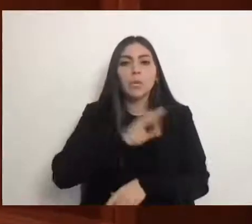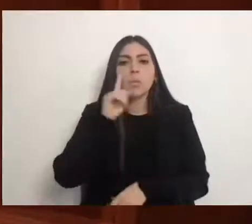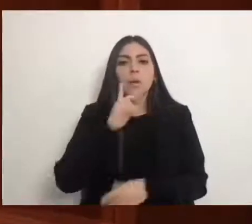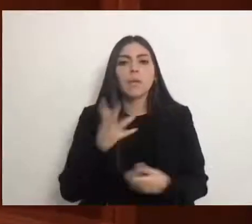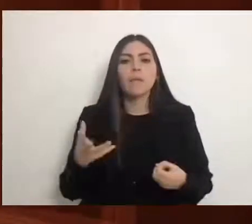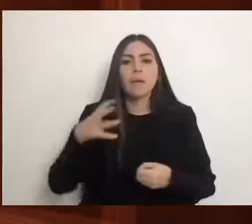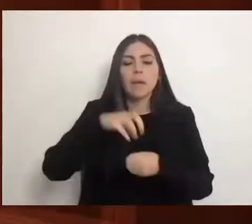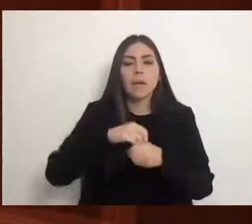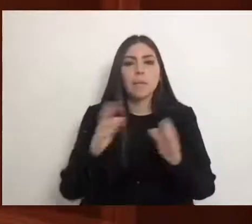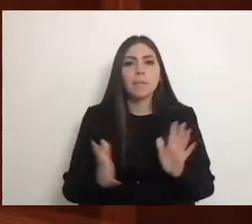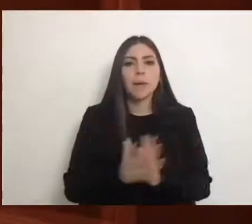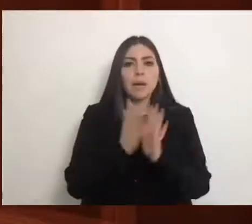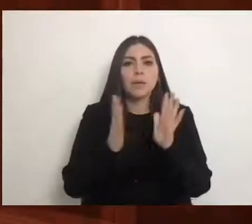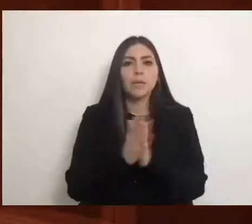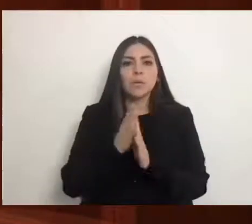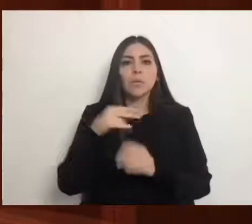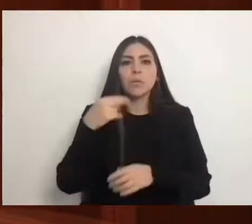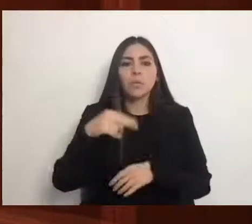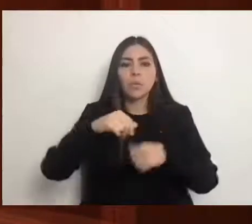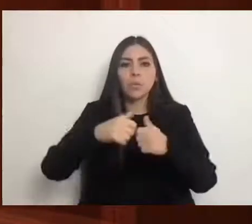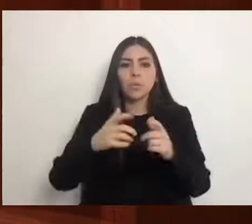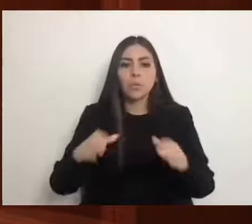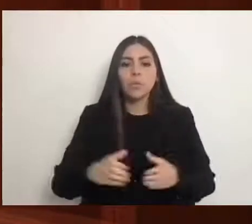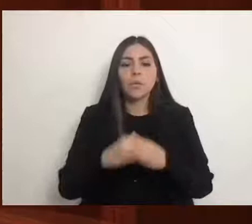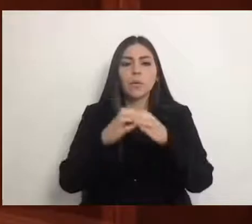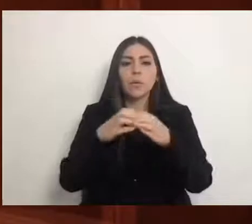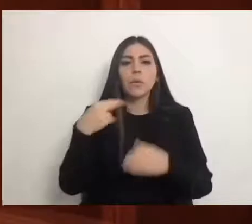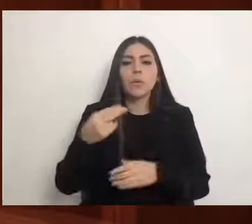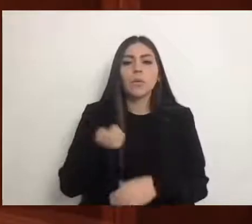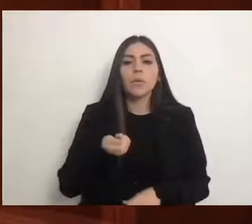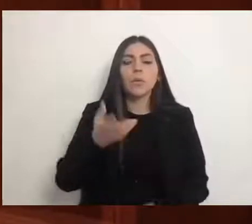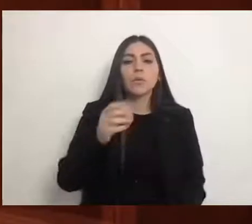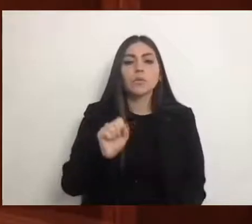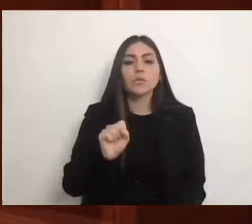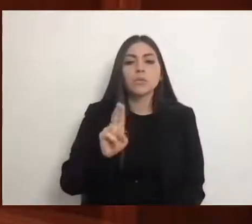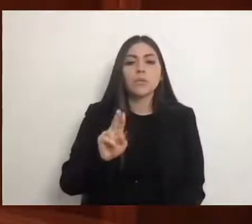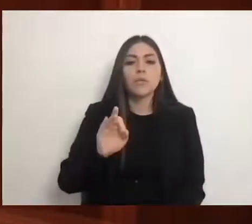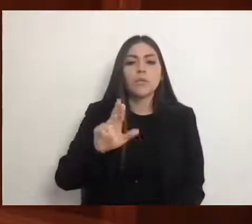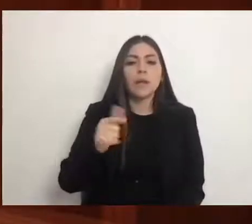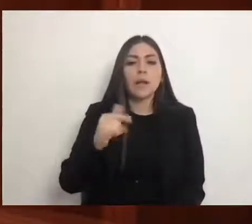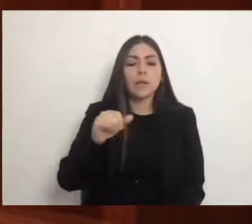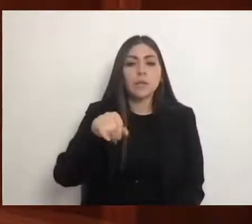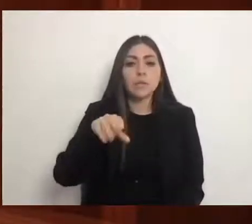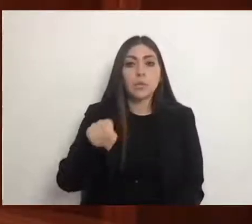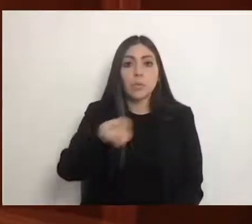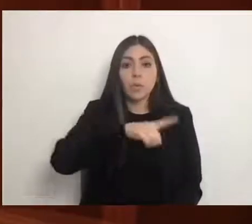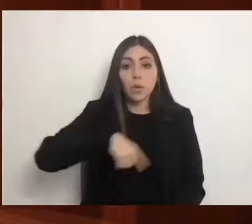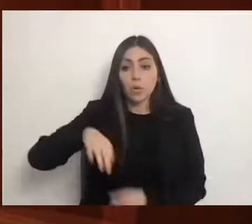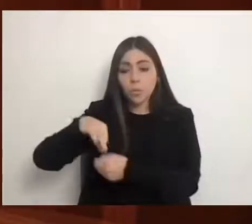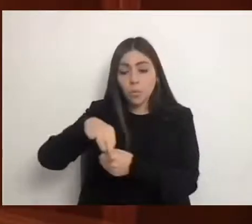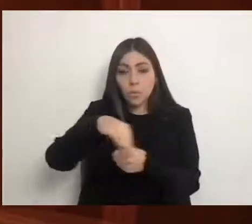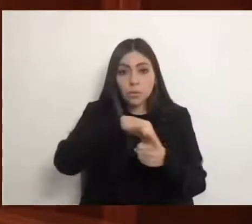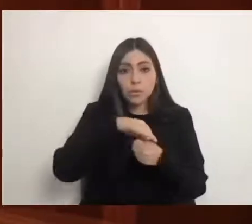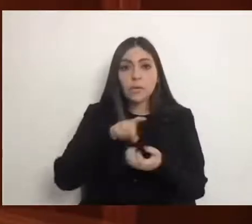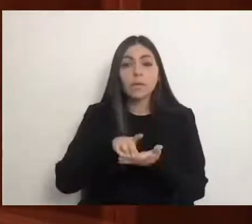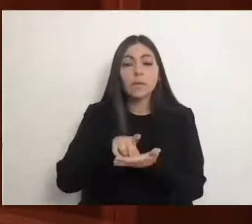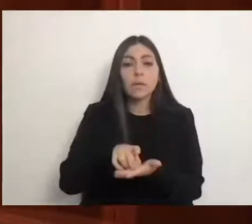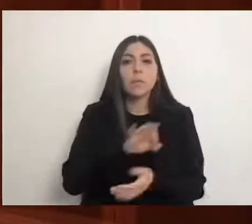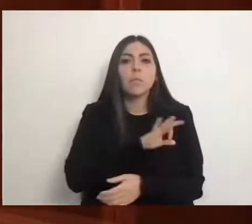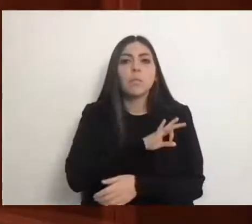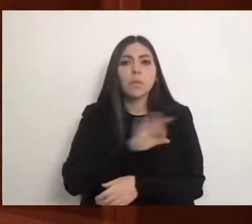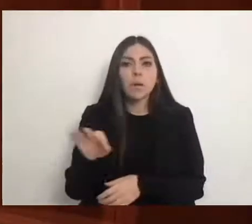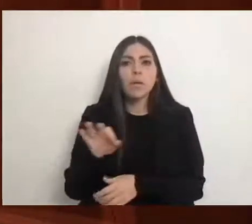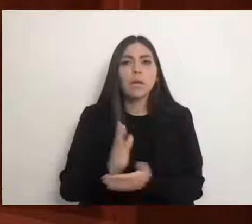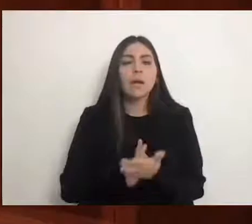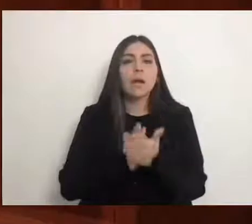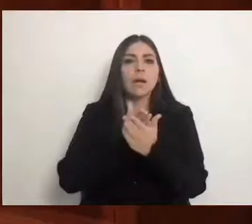movimiento social denominado sufragismo. Con el derecho al sufragio también se abrió la posibilidad de poder acceder